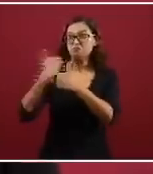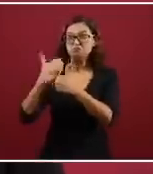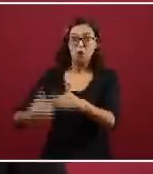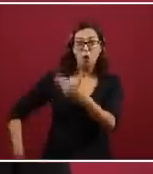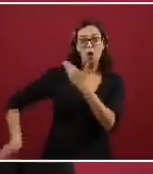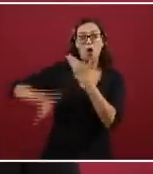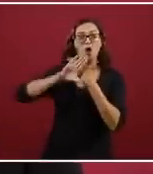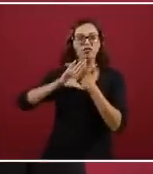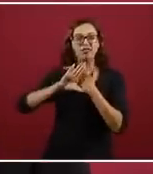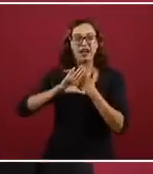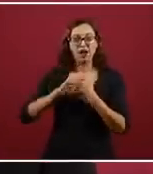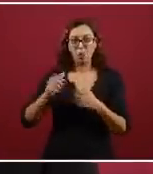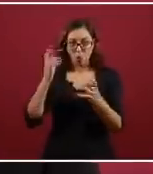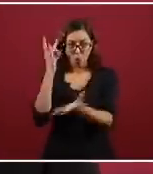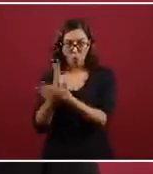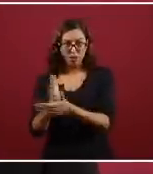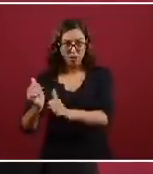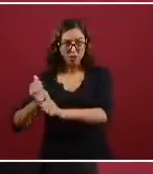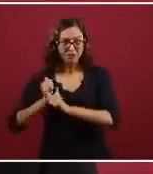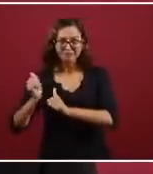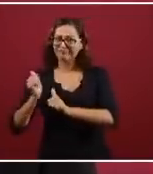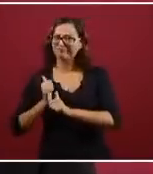siempre.